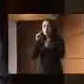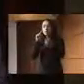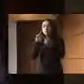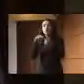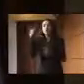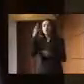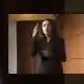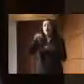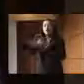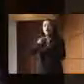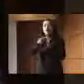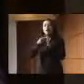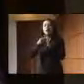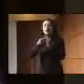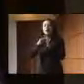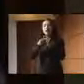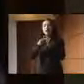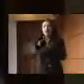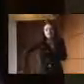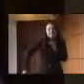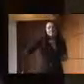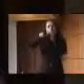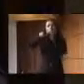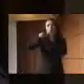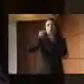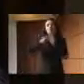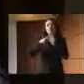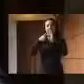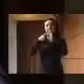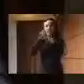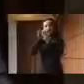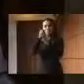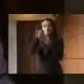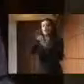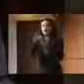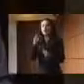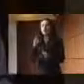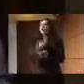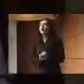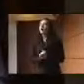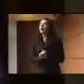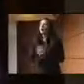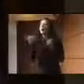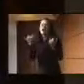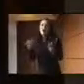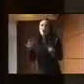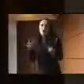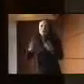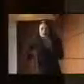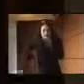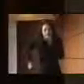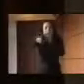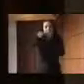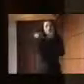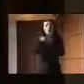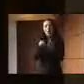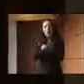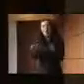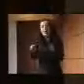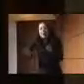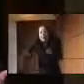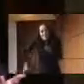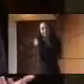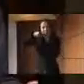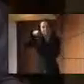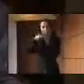lo complementa, ¿no? El modelo social sigue estando fuertemente anclado, pero ahora, digamos, se le añade como una capa adicional